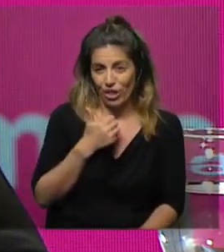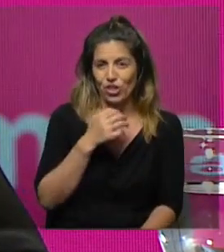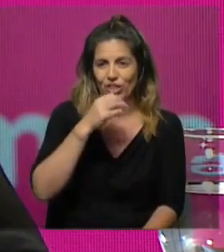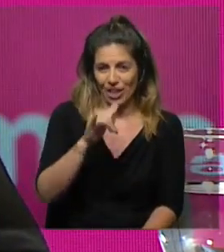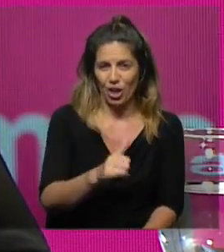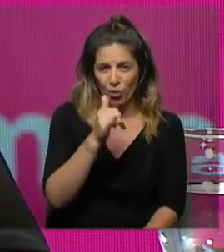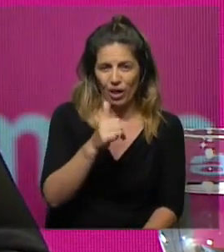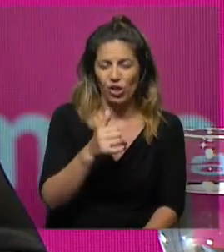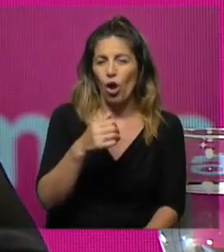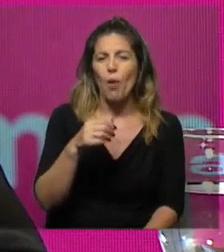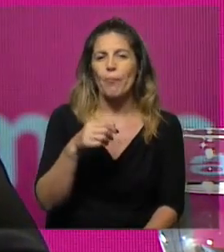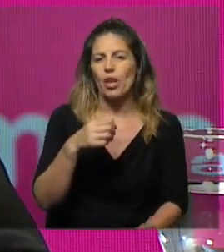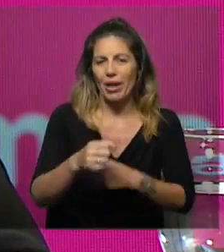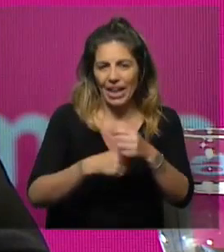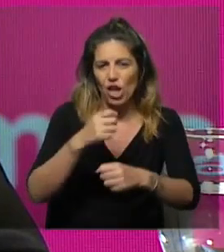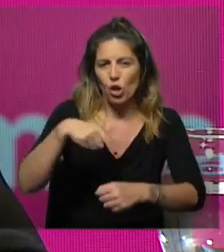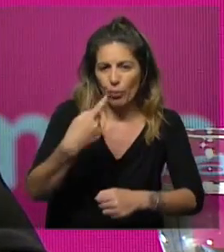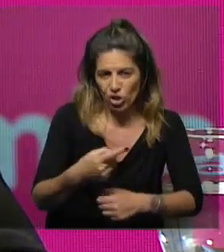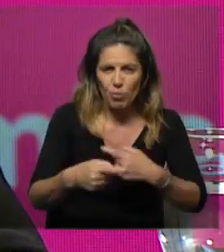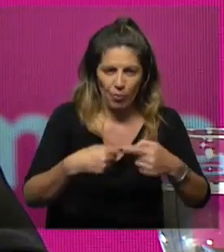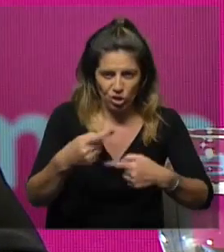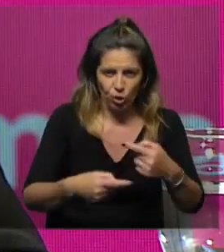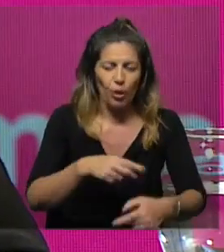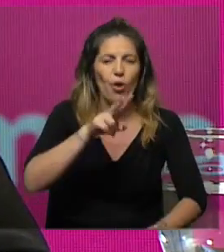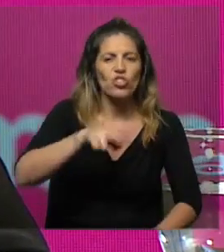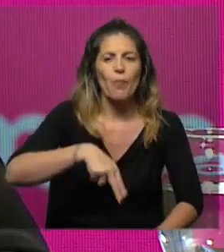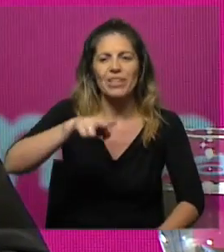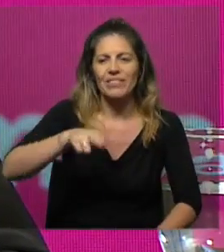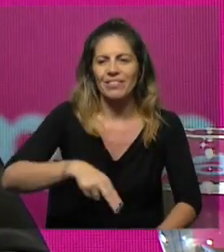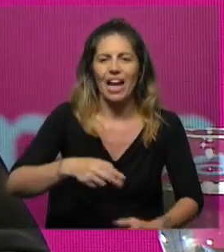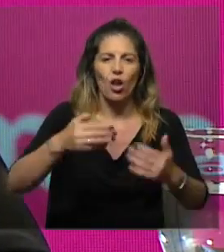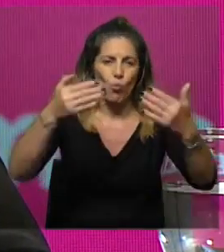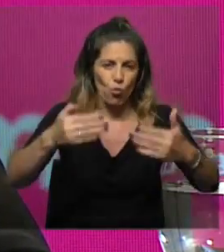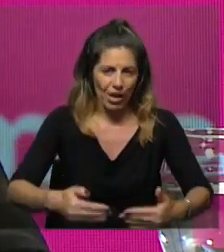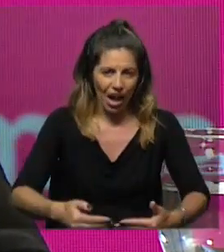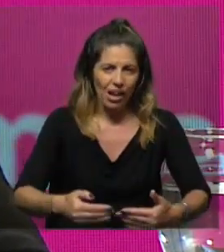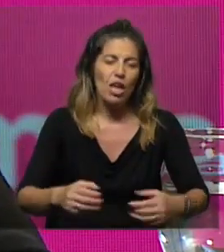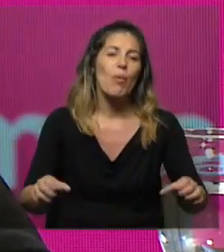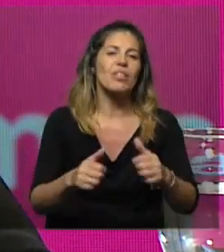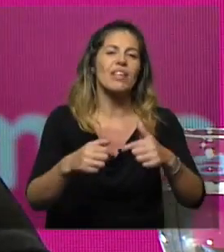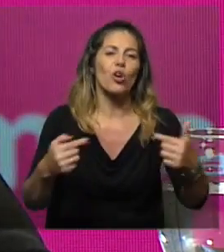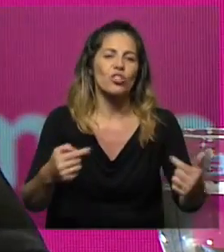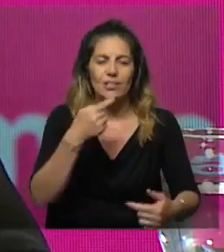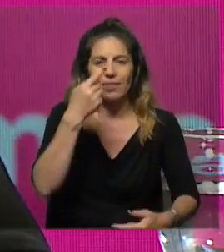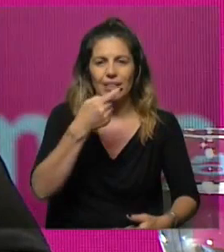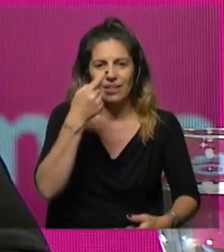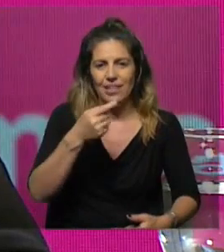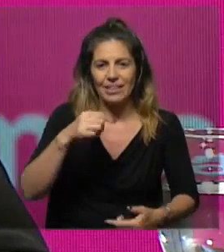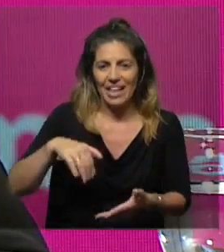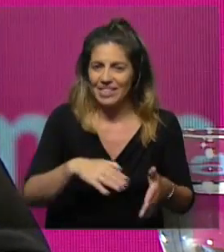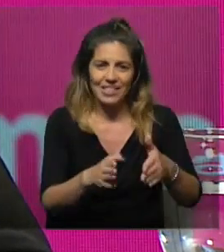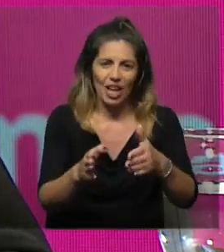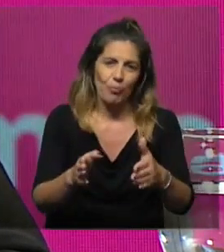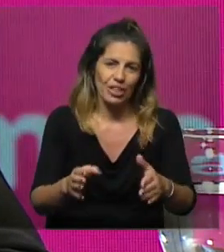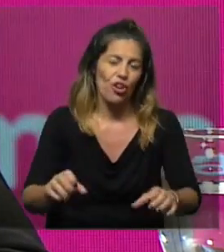ya quedamos con cosas para hacer el año que viene vamos a pintar un mural vamos a hacer cosas súper Y creo que eso es el camino no es el camino